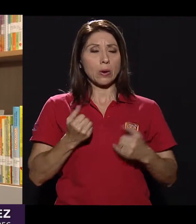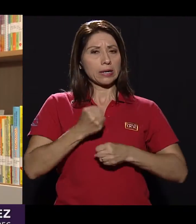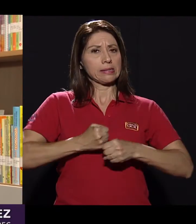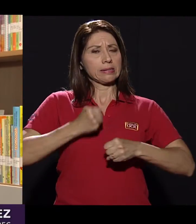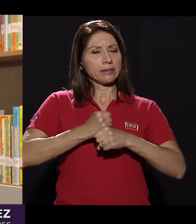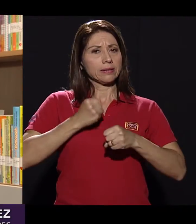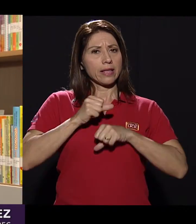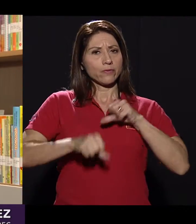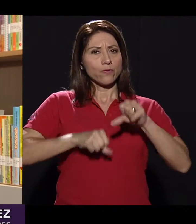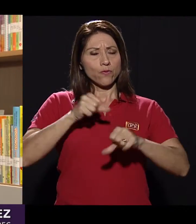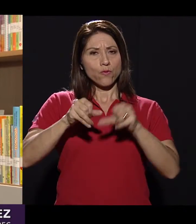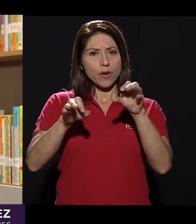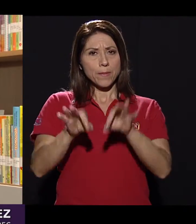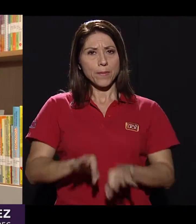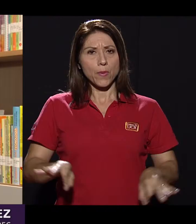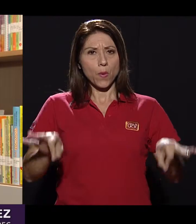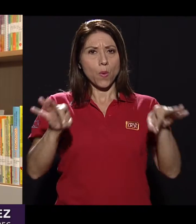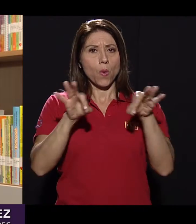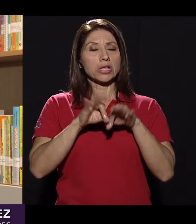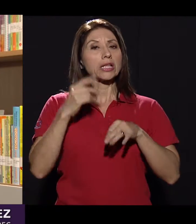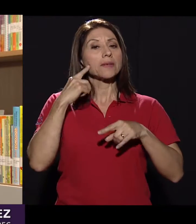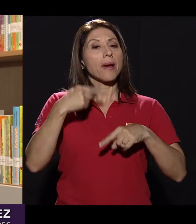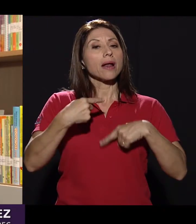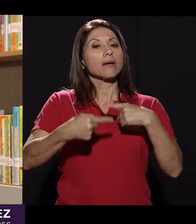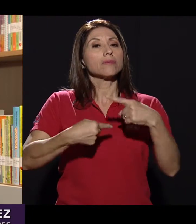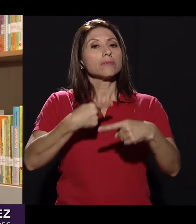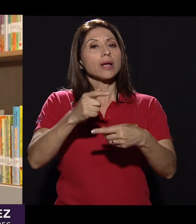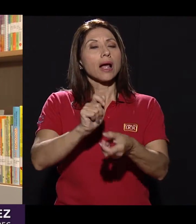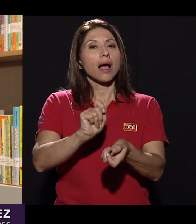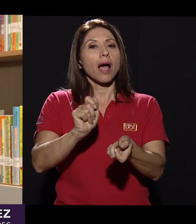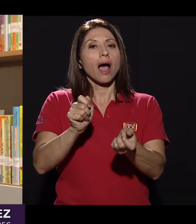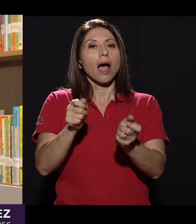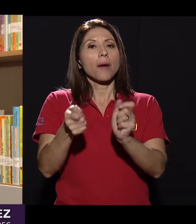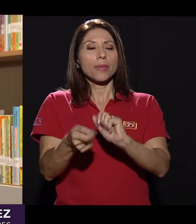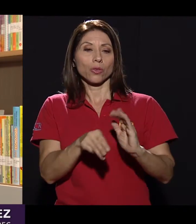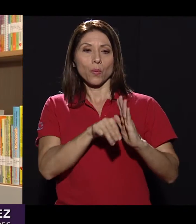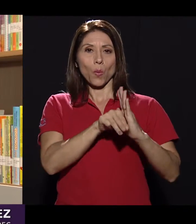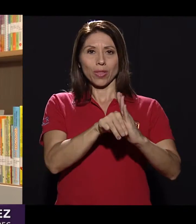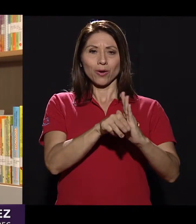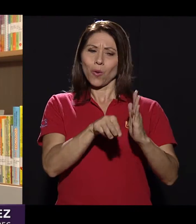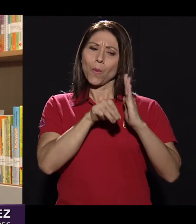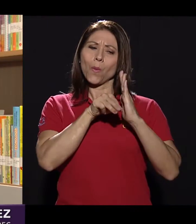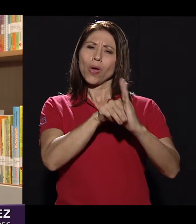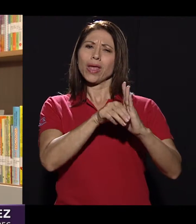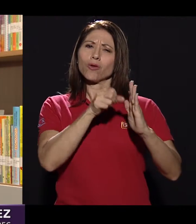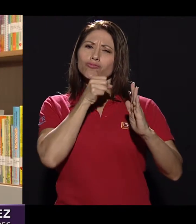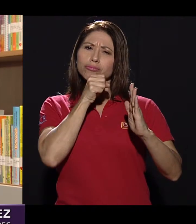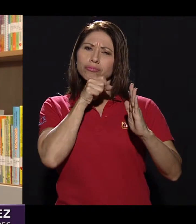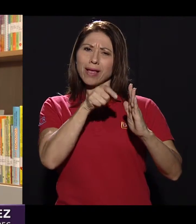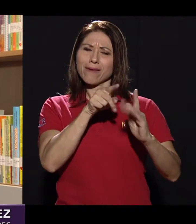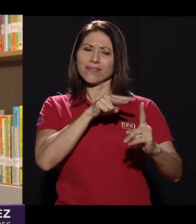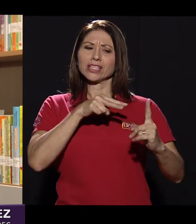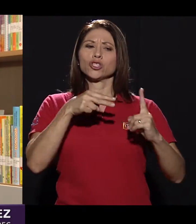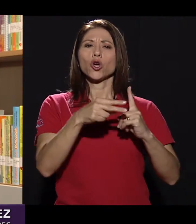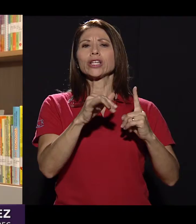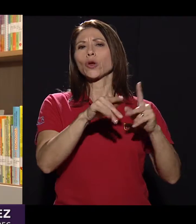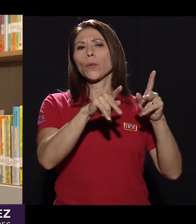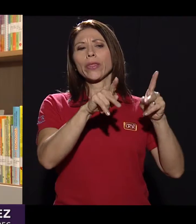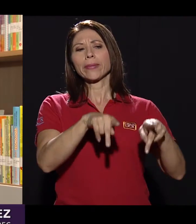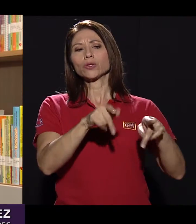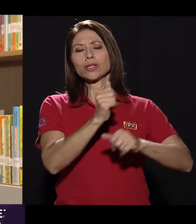están haciendo esfuerzos importantes por ir cambiando el paradigma, dejar atrás unas